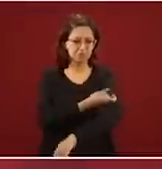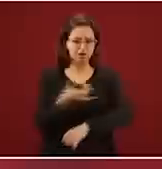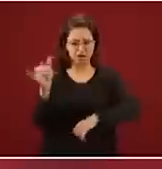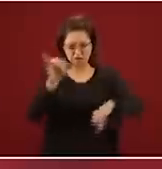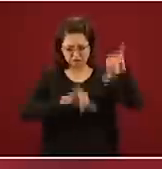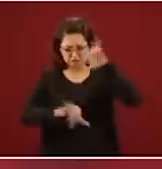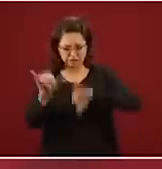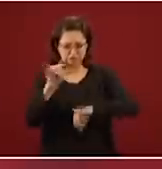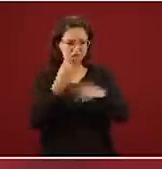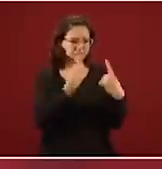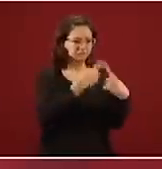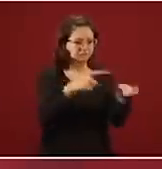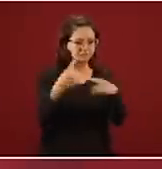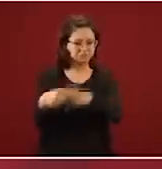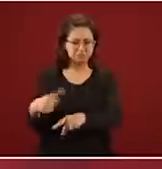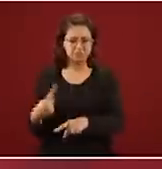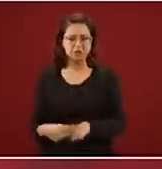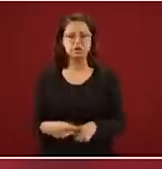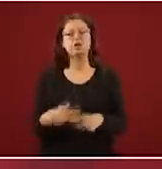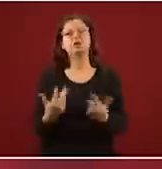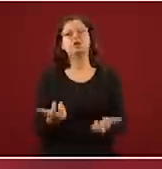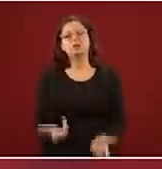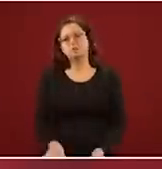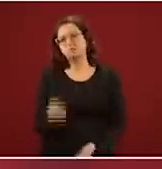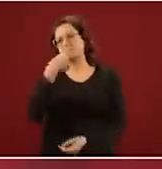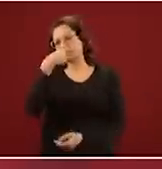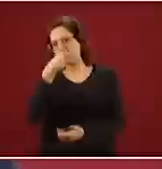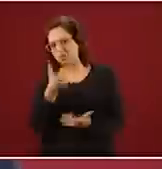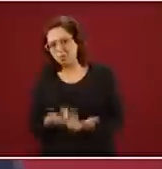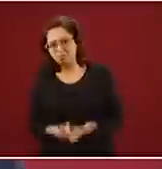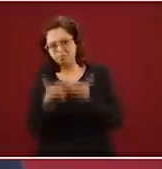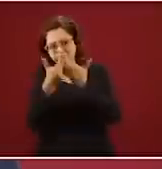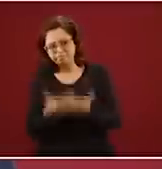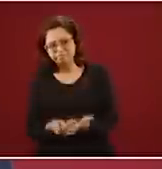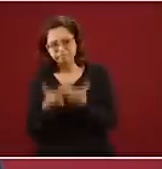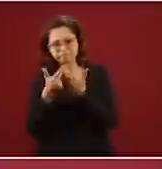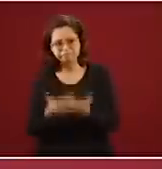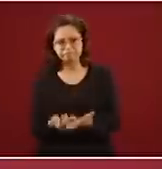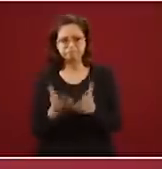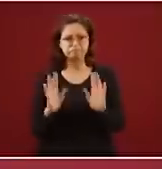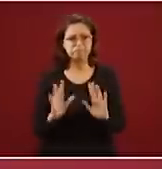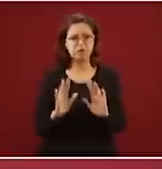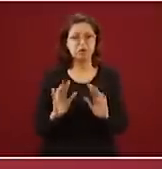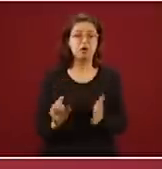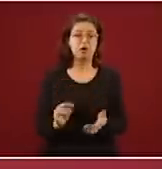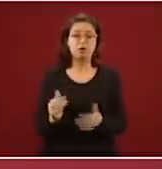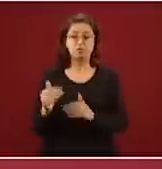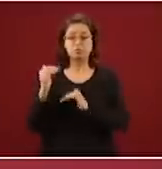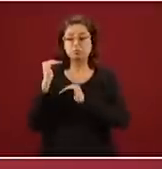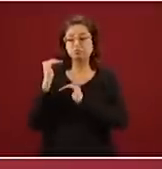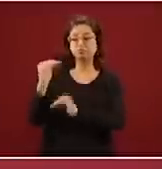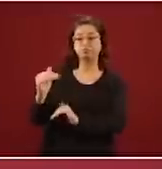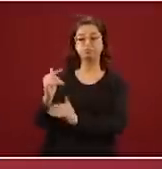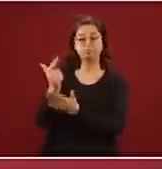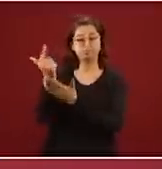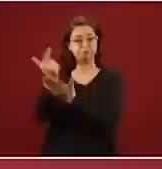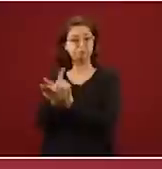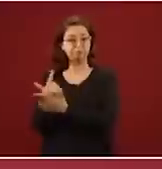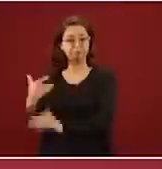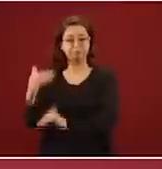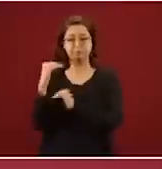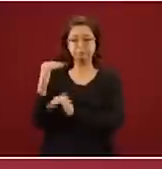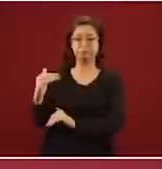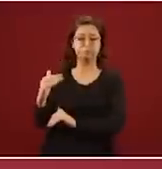haya abasto suficiente de medicamentos, no solo el cuadro básico, sino todos